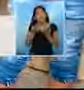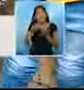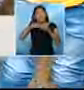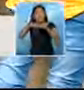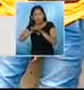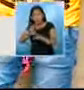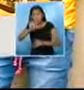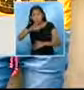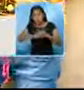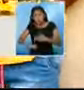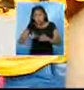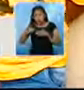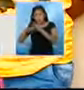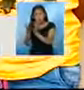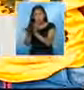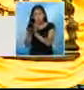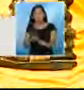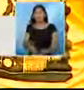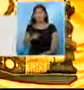¿Es un colegio bueno?